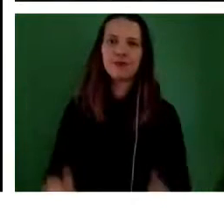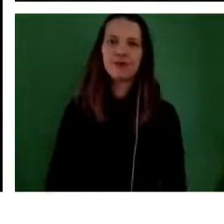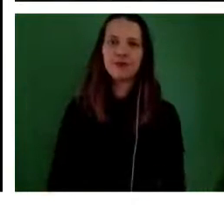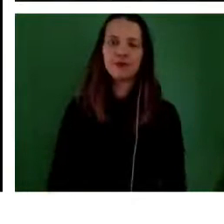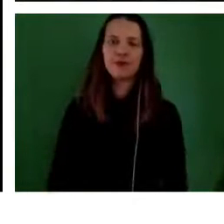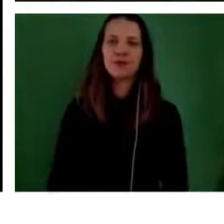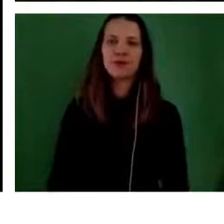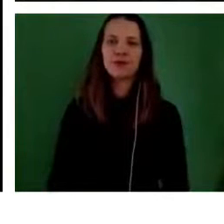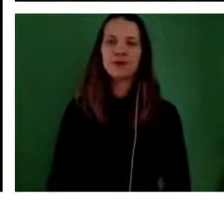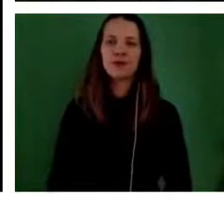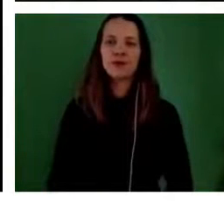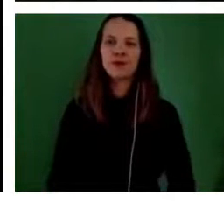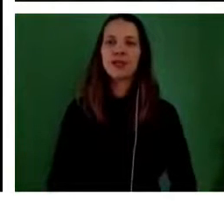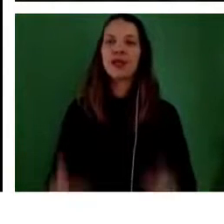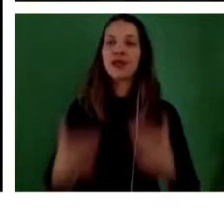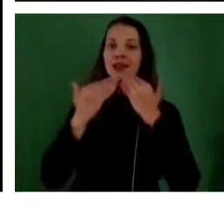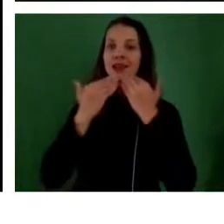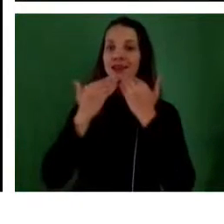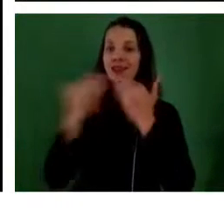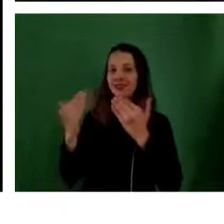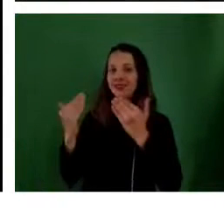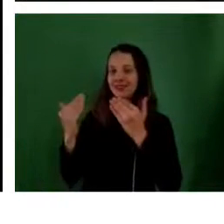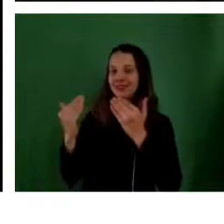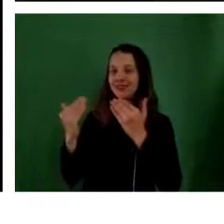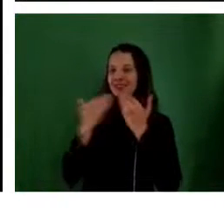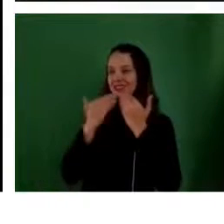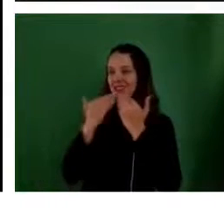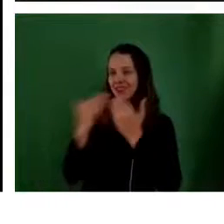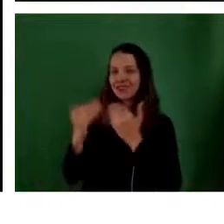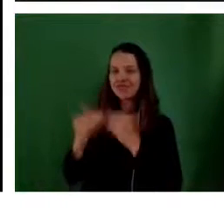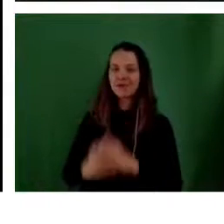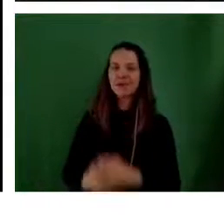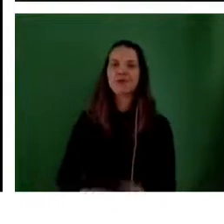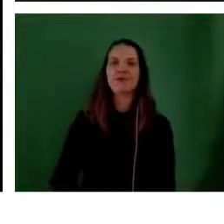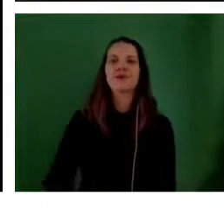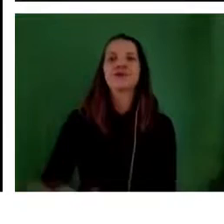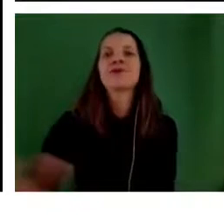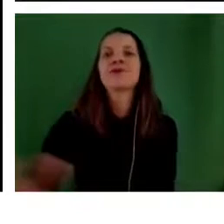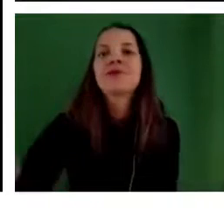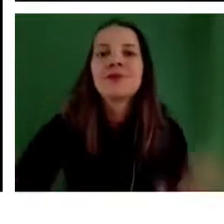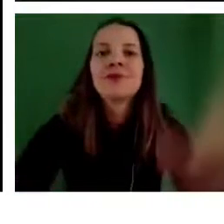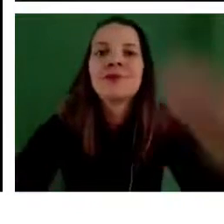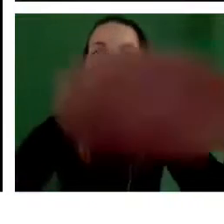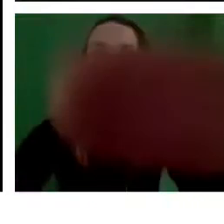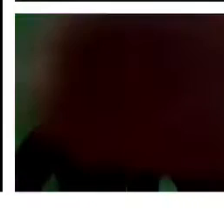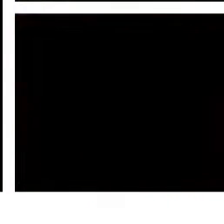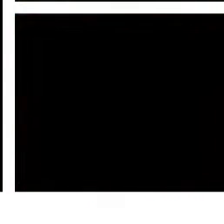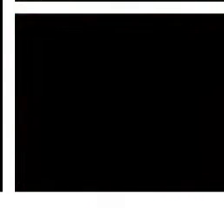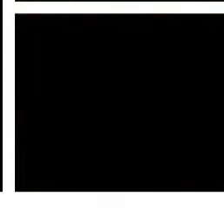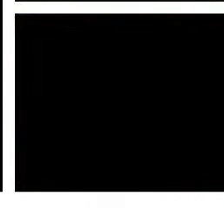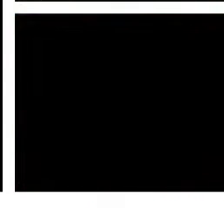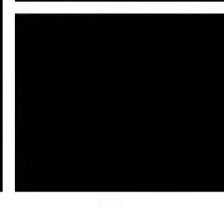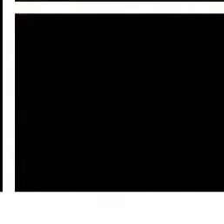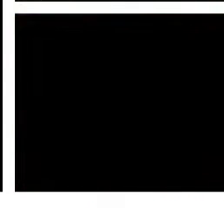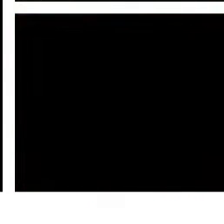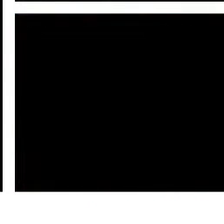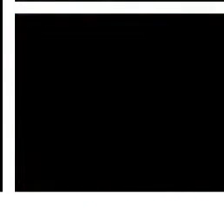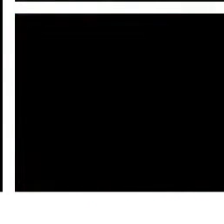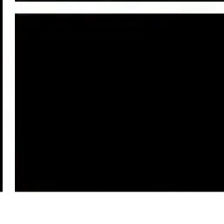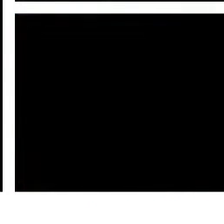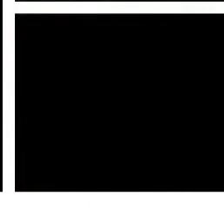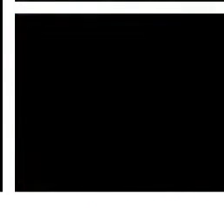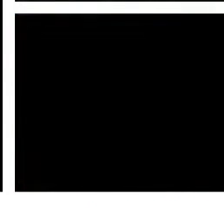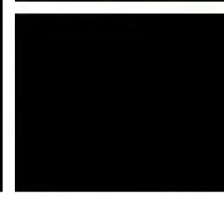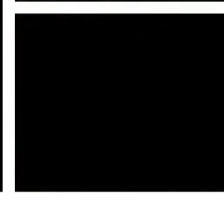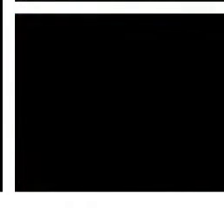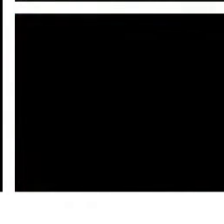Muchas gracias, José. Muchísimas gracias. Muy interesante. Aparte, justo estuvimos hablando de eso en el taller. No sé si